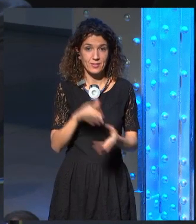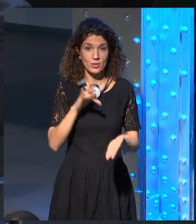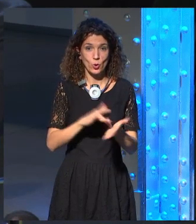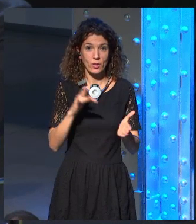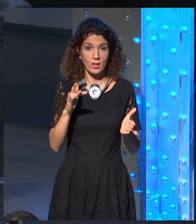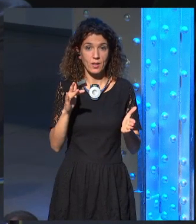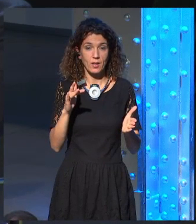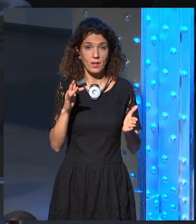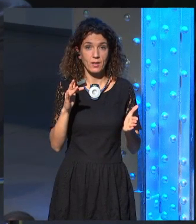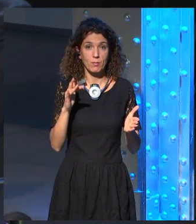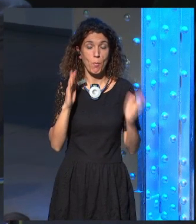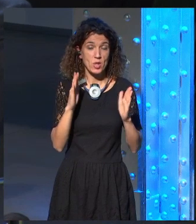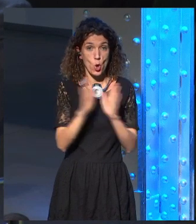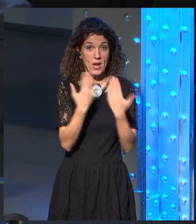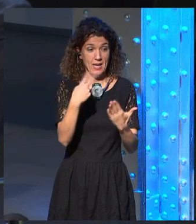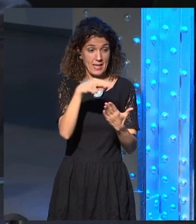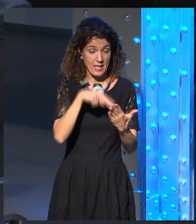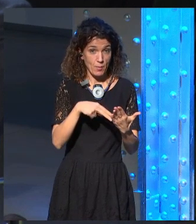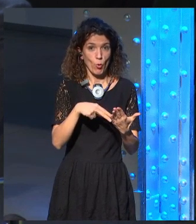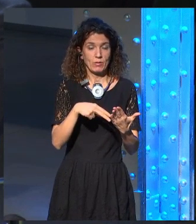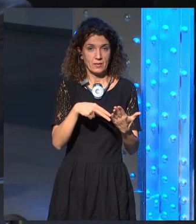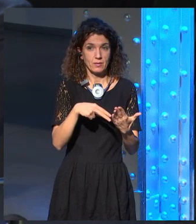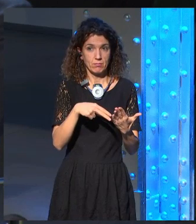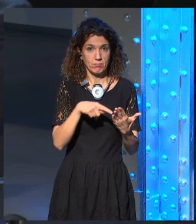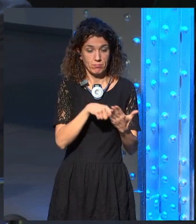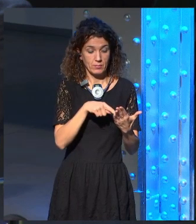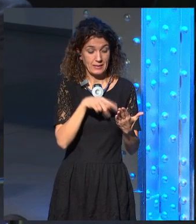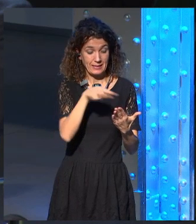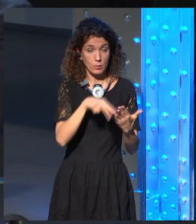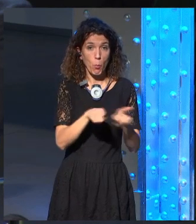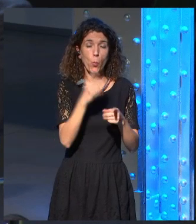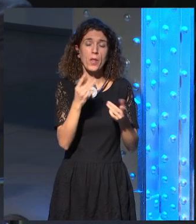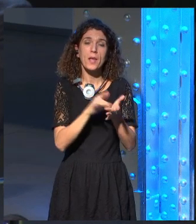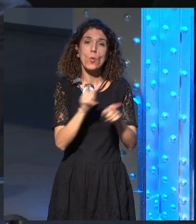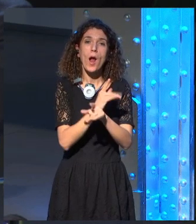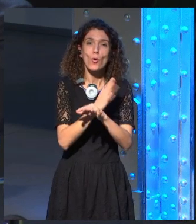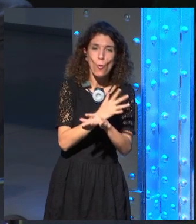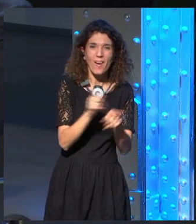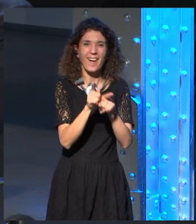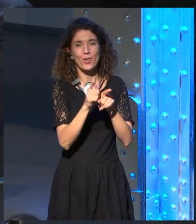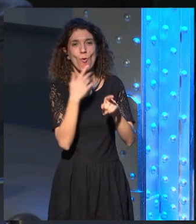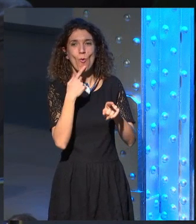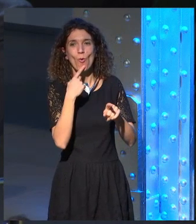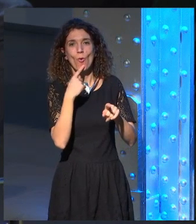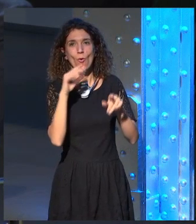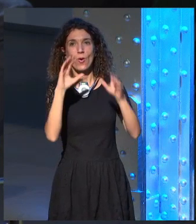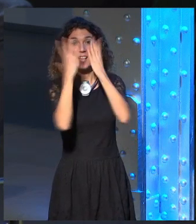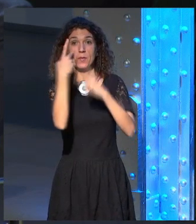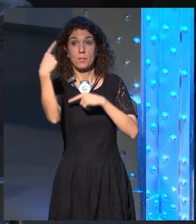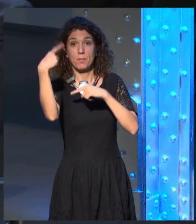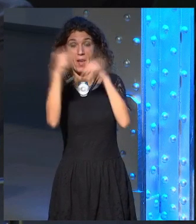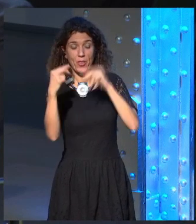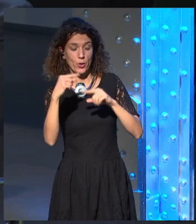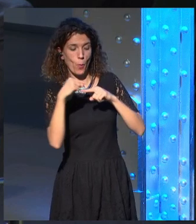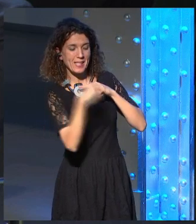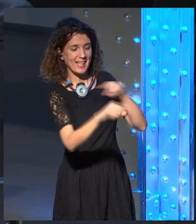Momentos del libro usted cuenta que podían llegar a jugar, a hacer algún tipo de mensaje desde la Tierra e imaginar